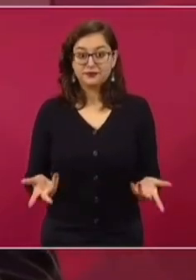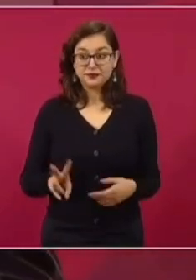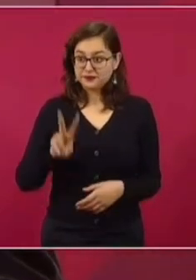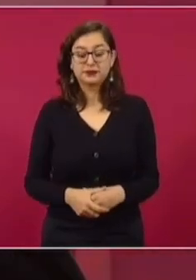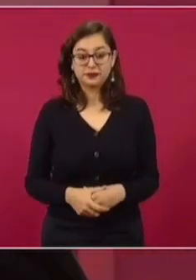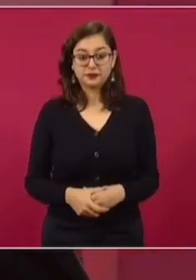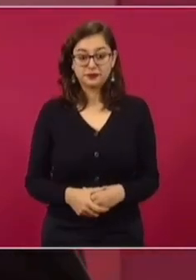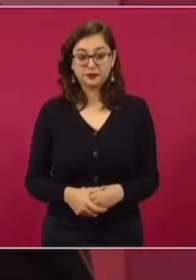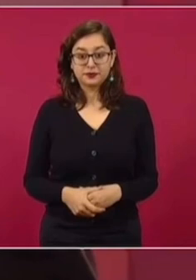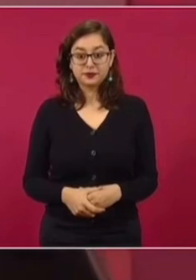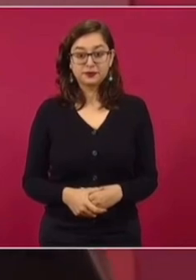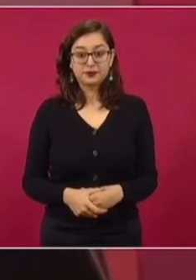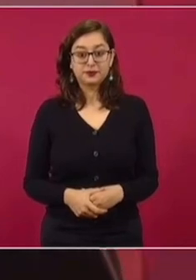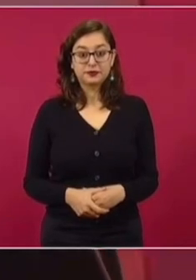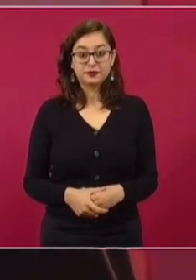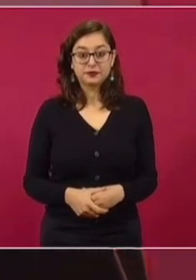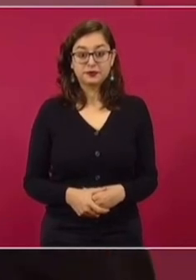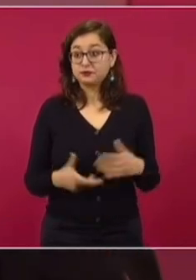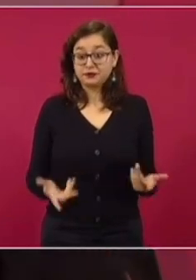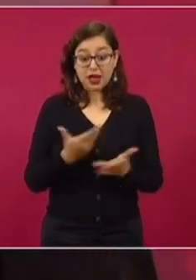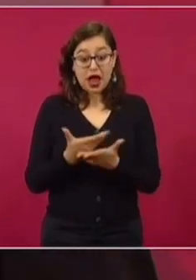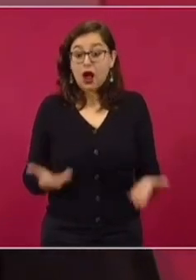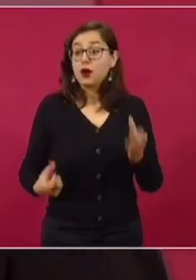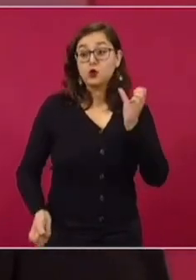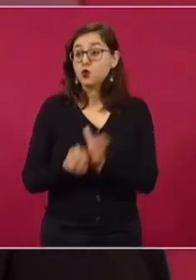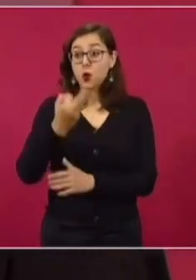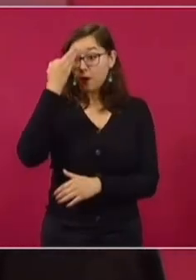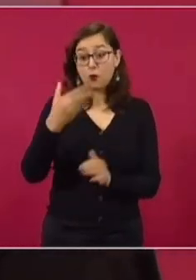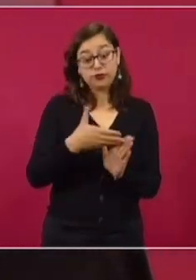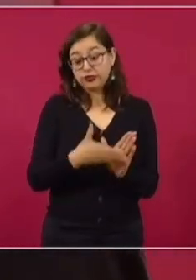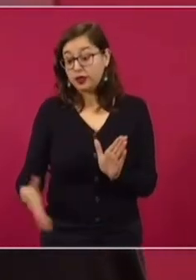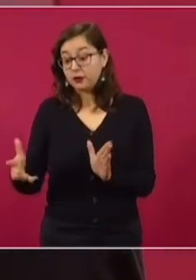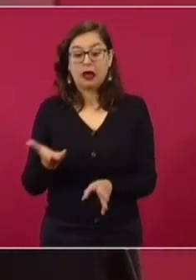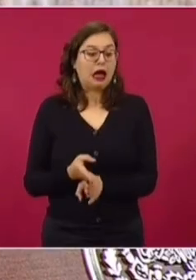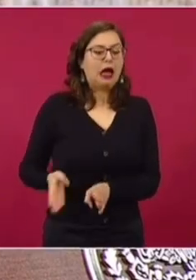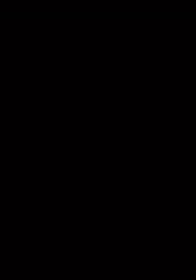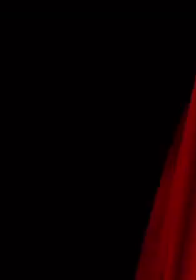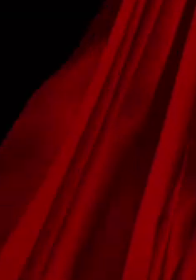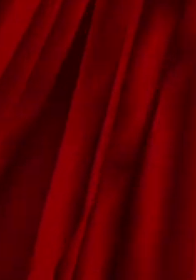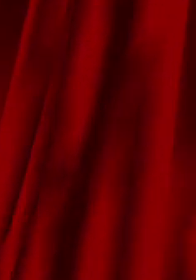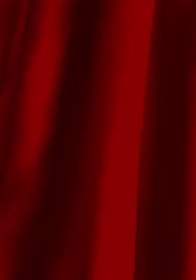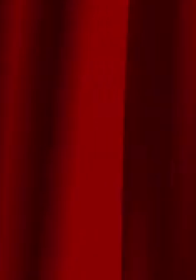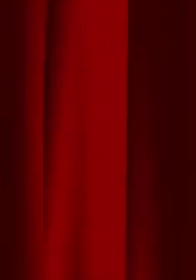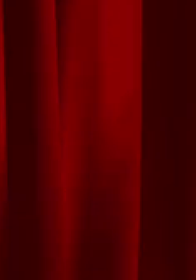reverendos ladrones que no entienden que ya son otros tiempos y que antes ni siquiera perdían su respetabilidad.